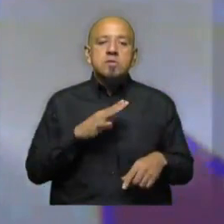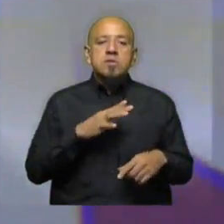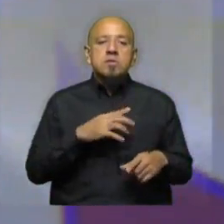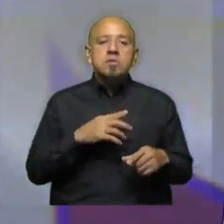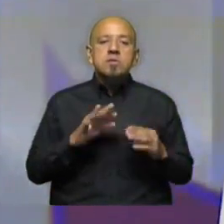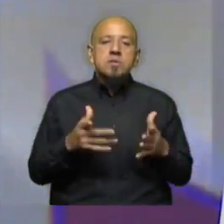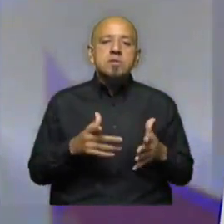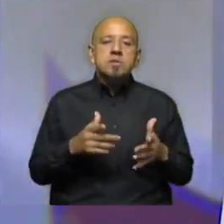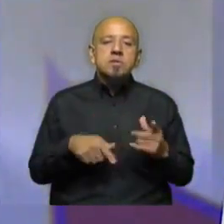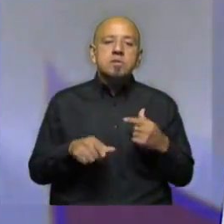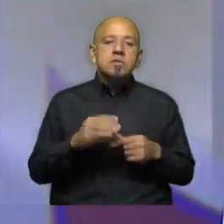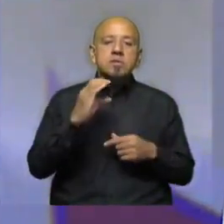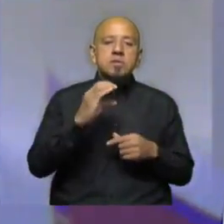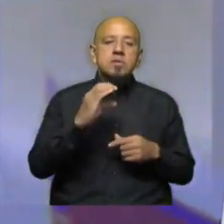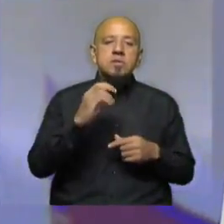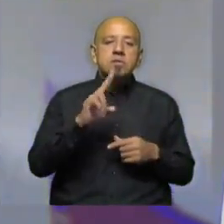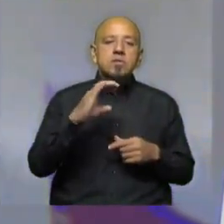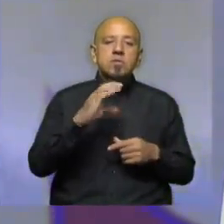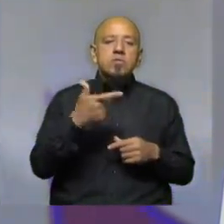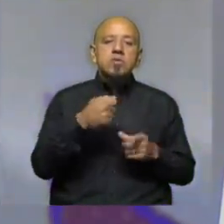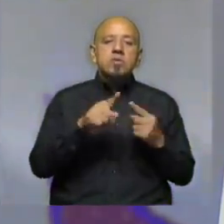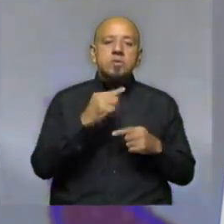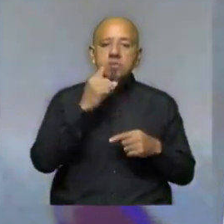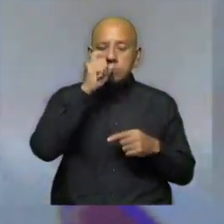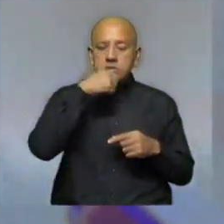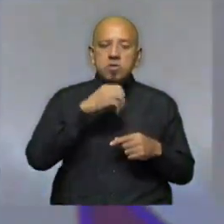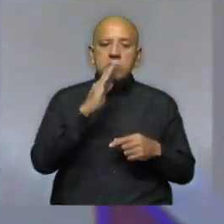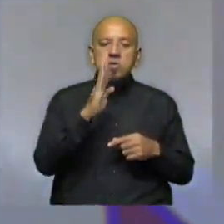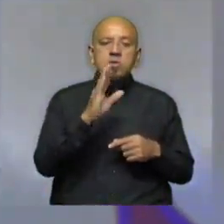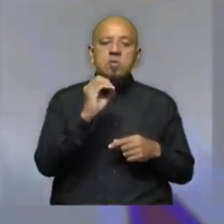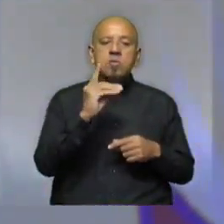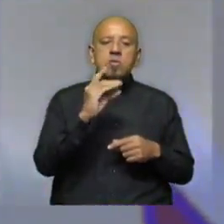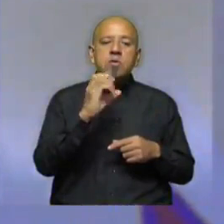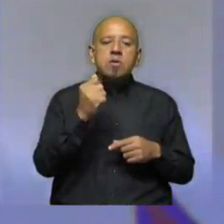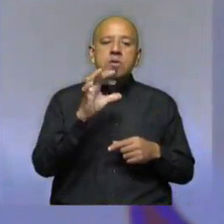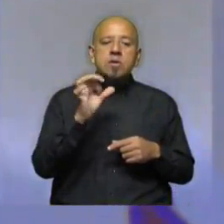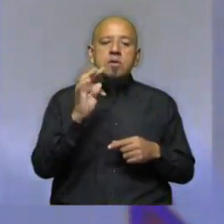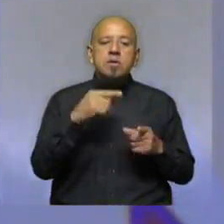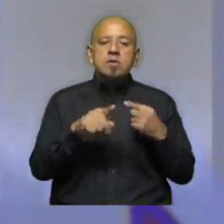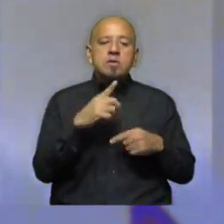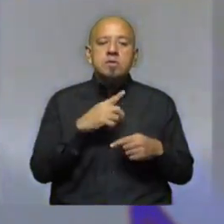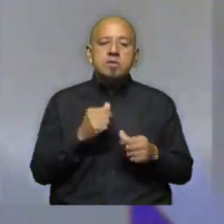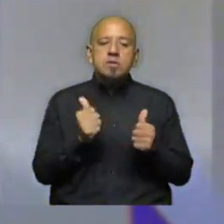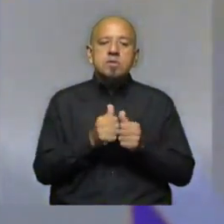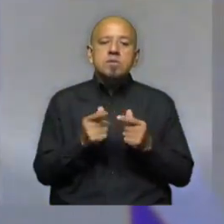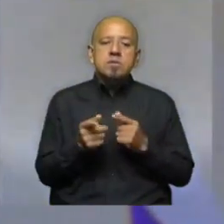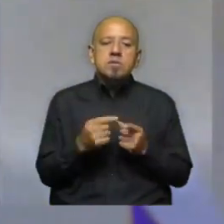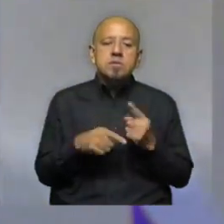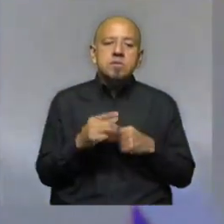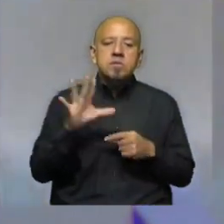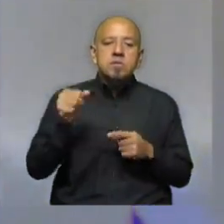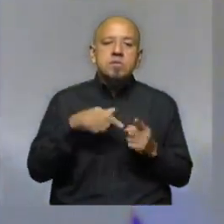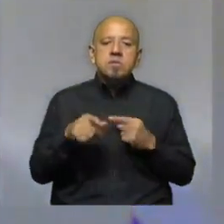capítulo de Cuchá Montevideo, un nuevo capítulo de podcast, y está realizando dos podcasts en compañía, por supuesto, pero lo trajimos a él